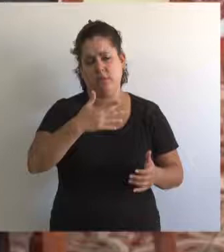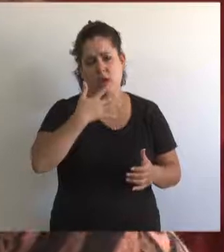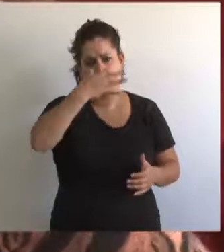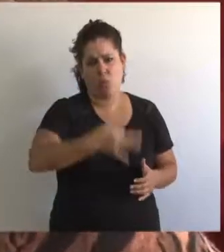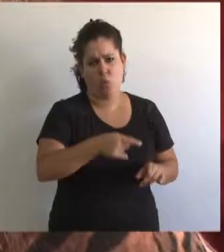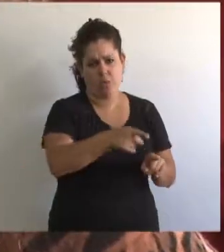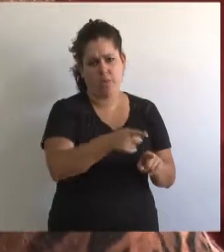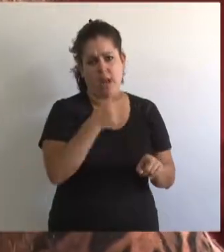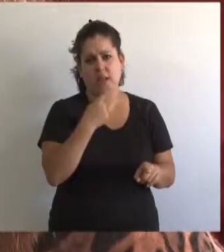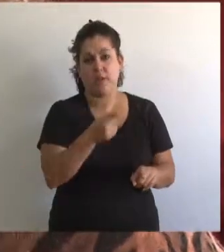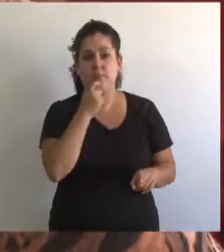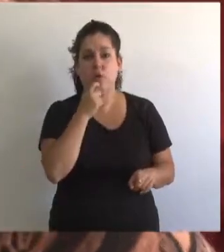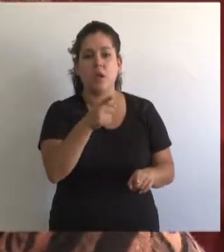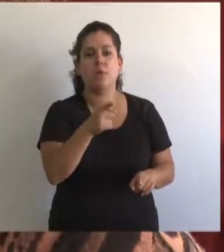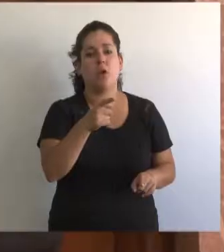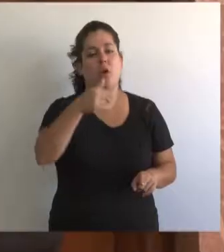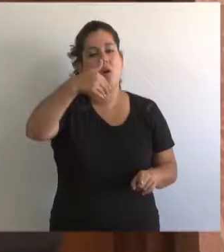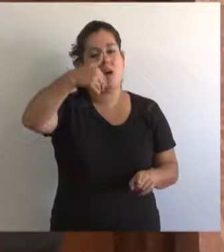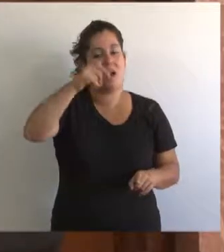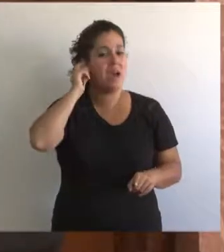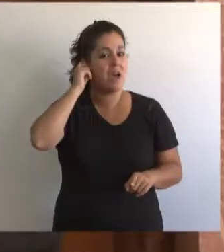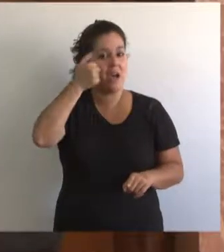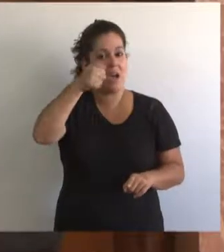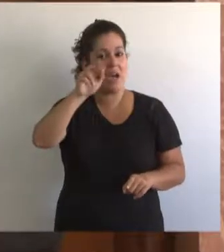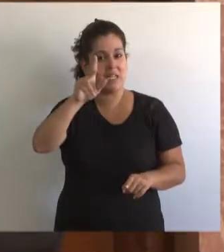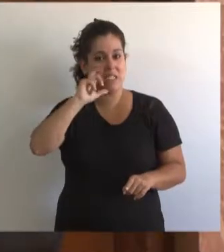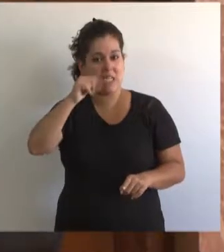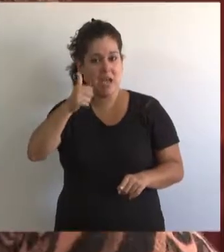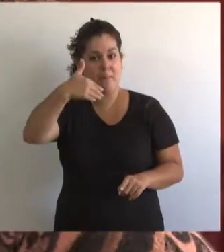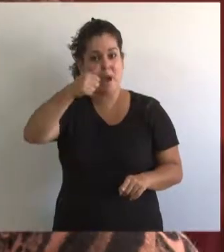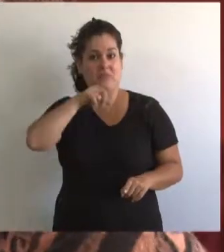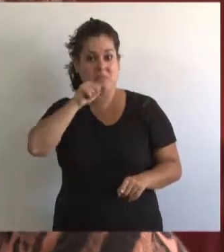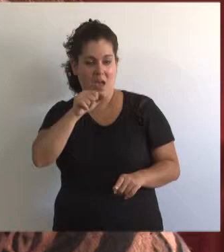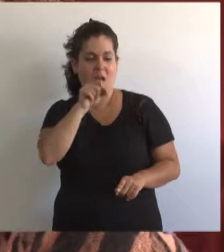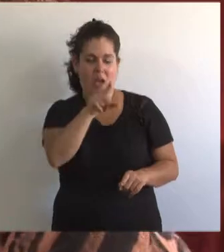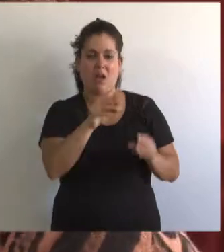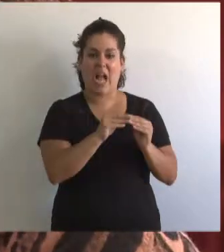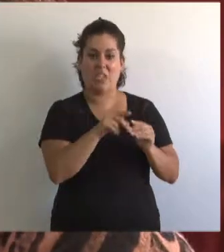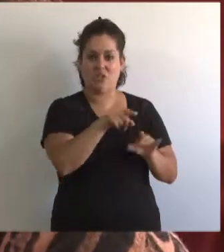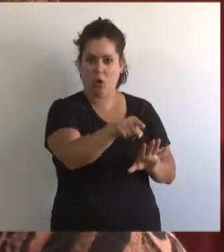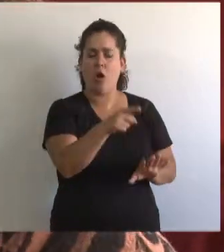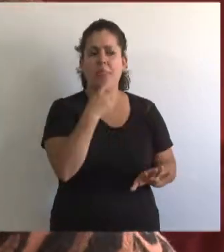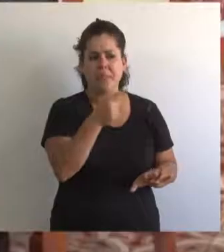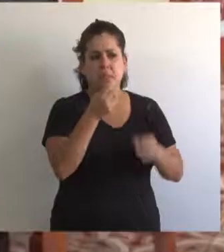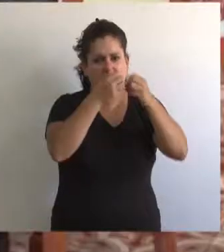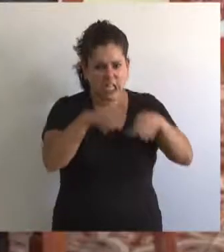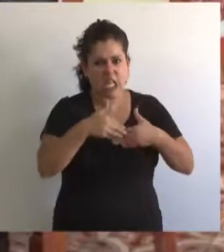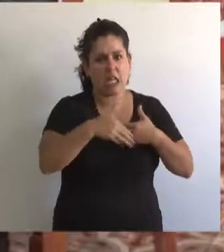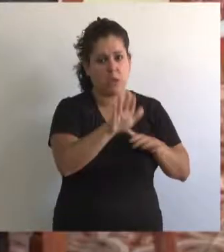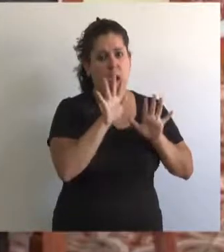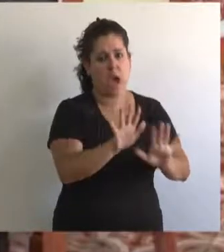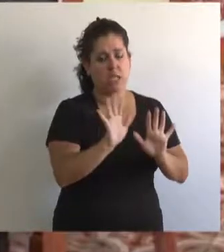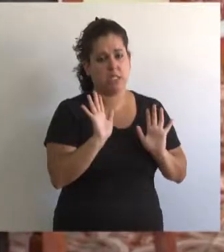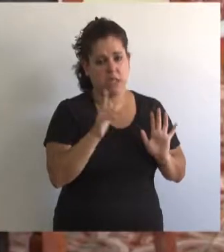esto. Se puede ver en el caso García Mata, sobre el fallo del caso García Mata, justamente avalando este tipo de iniciativas.